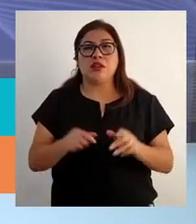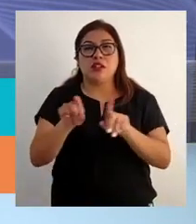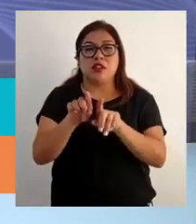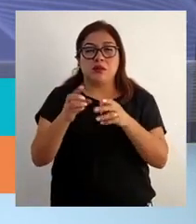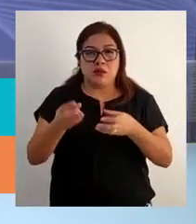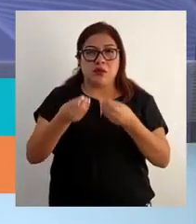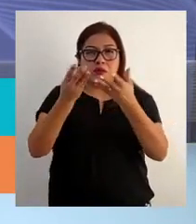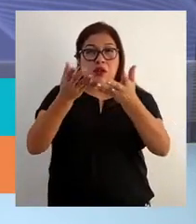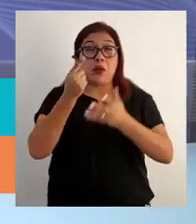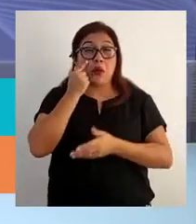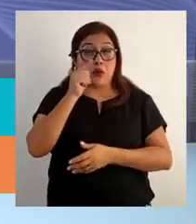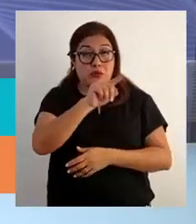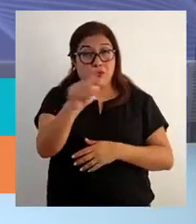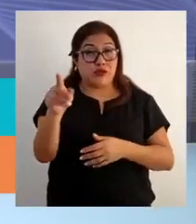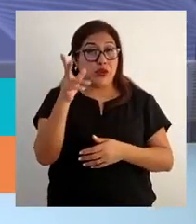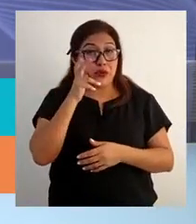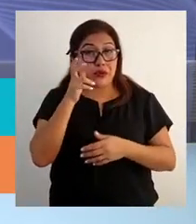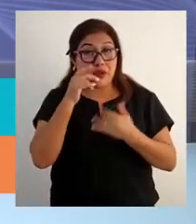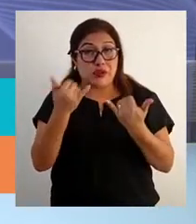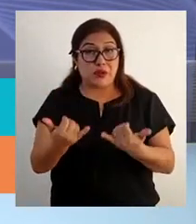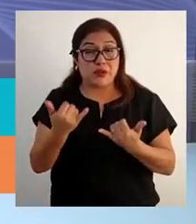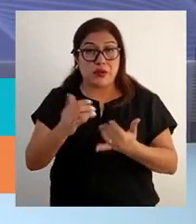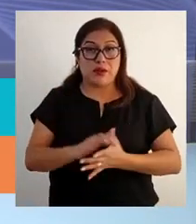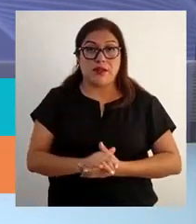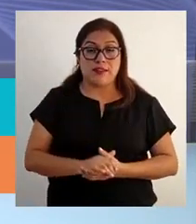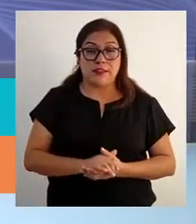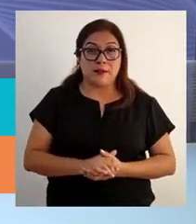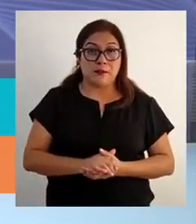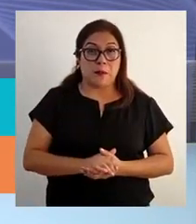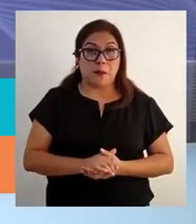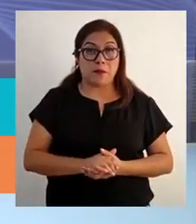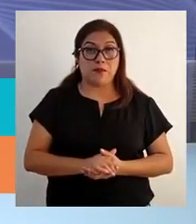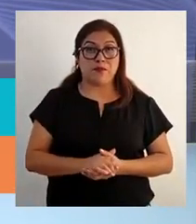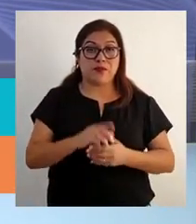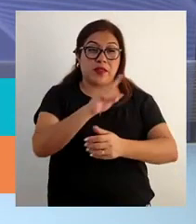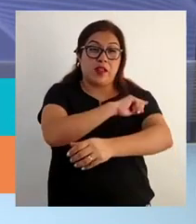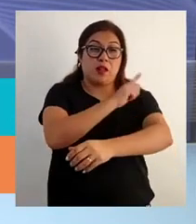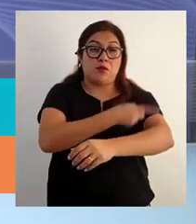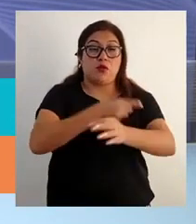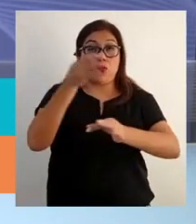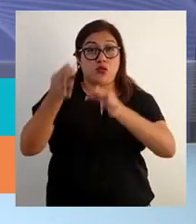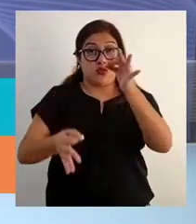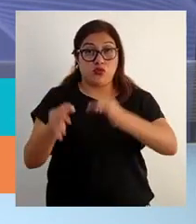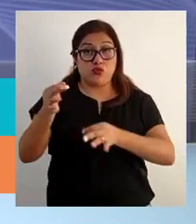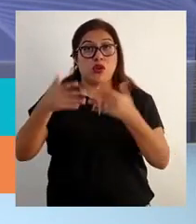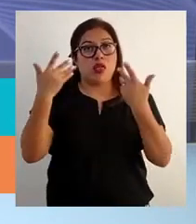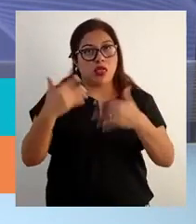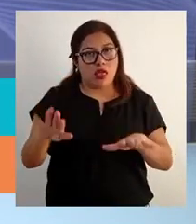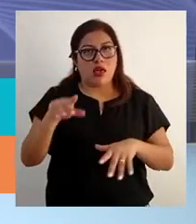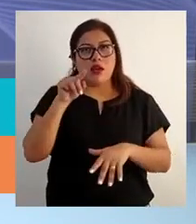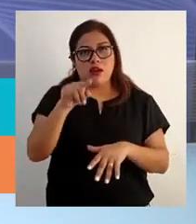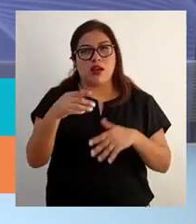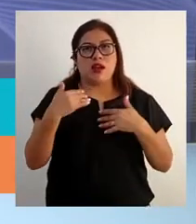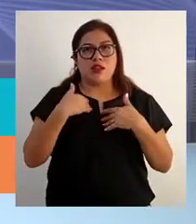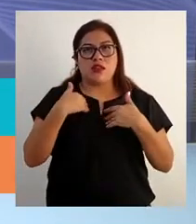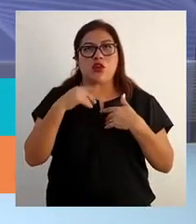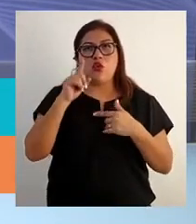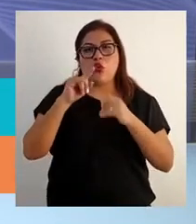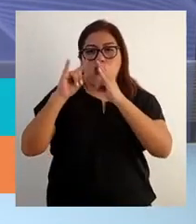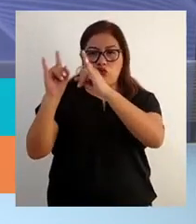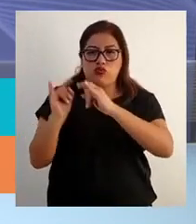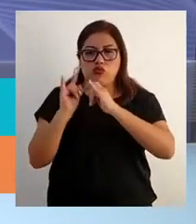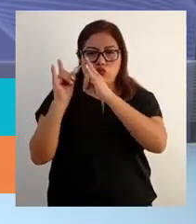nuestros amigos que nos están escuchando, el Poder Judicial ha desarrollado unos aplicativos, ¿no? Como el Juez Te